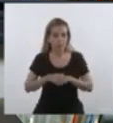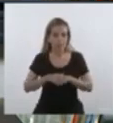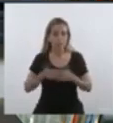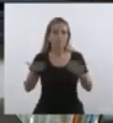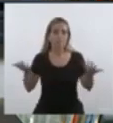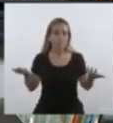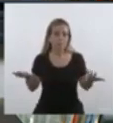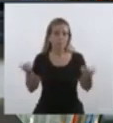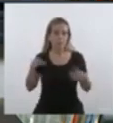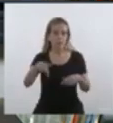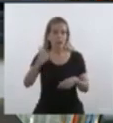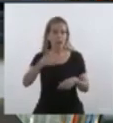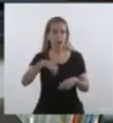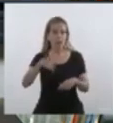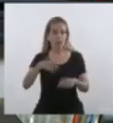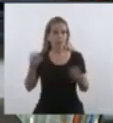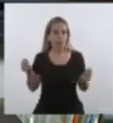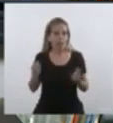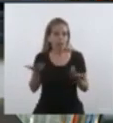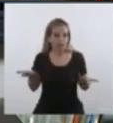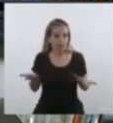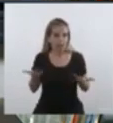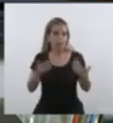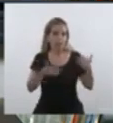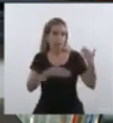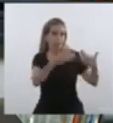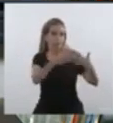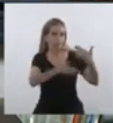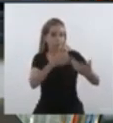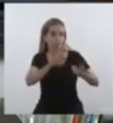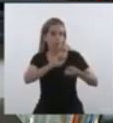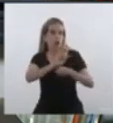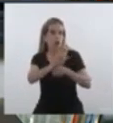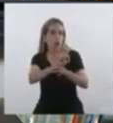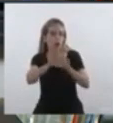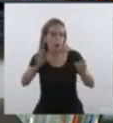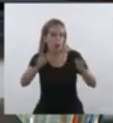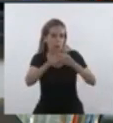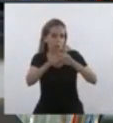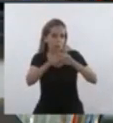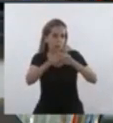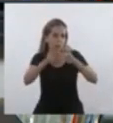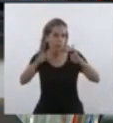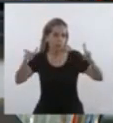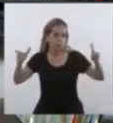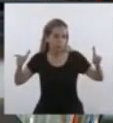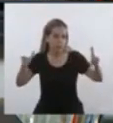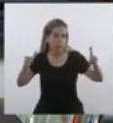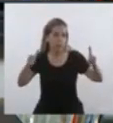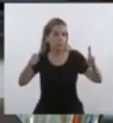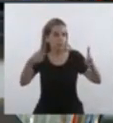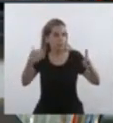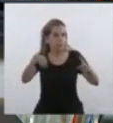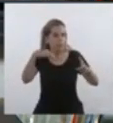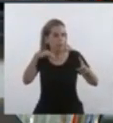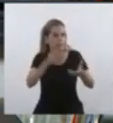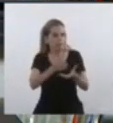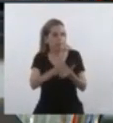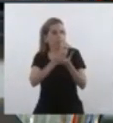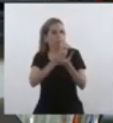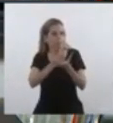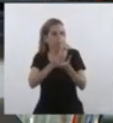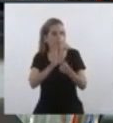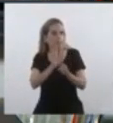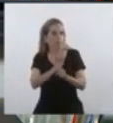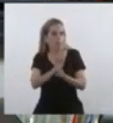Evidentemente, en la Argentina, el avance de la pandemia nos está exigiendo cada vez un poco más.